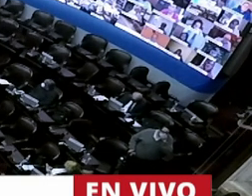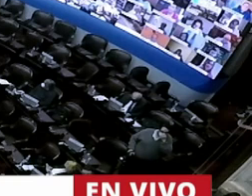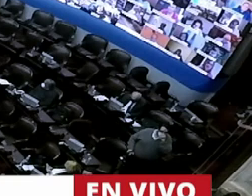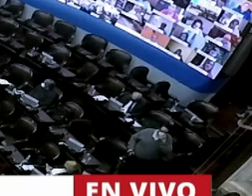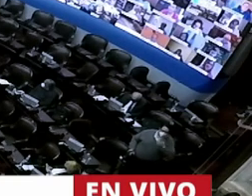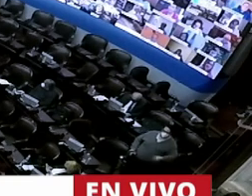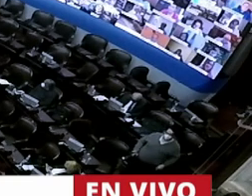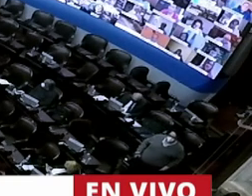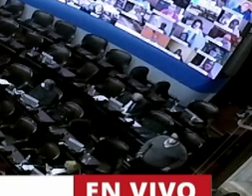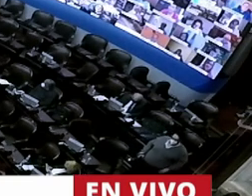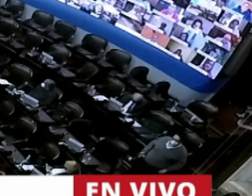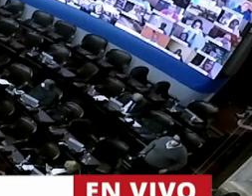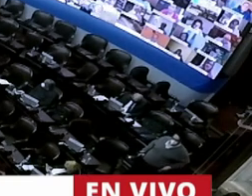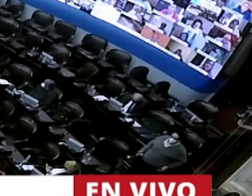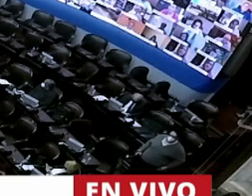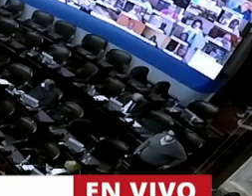gen